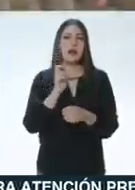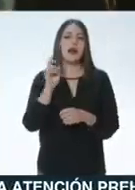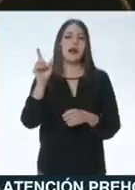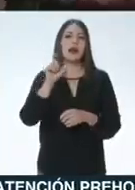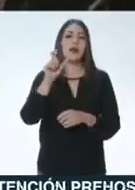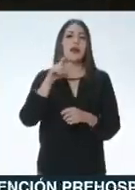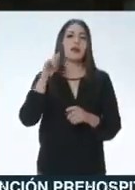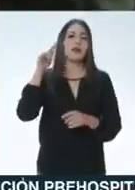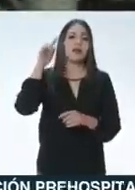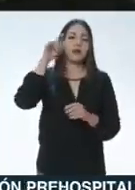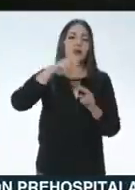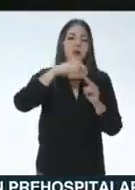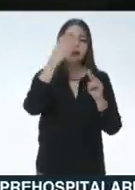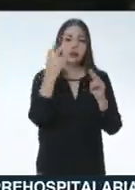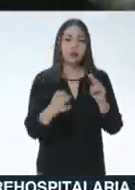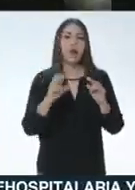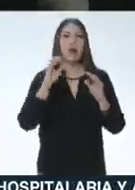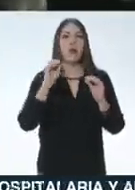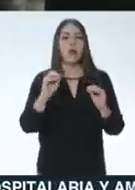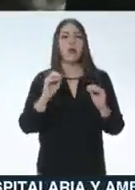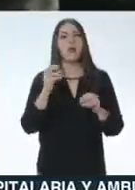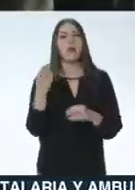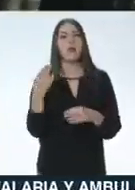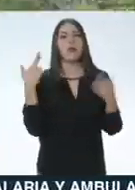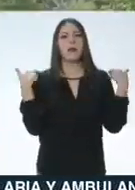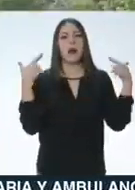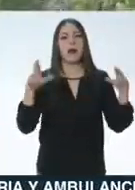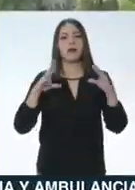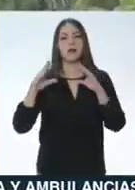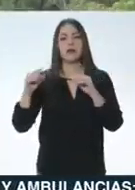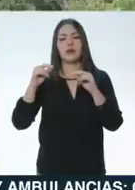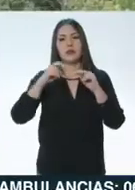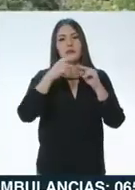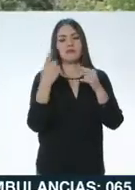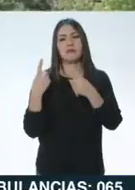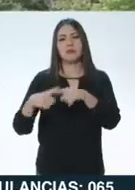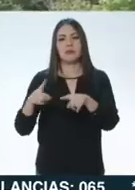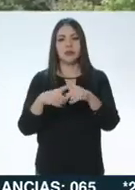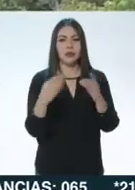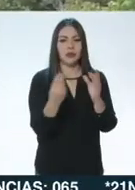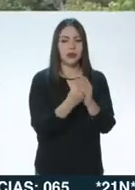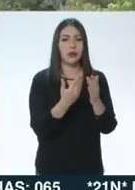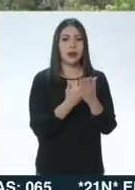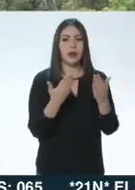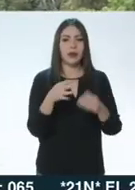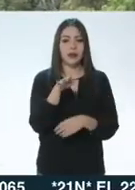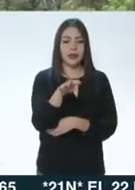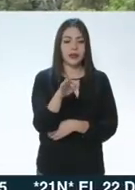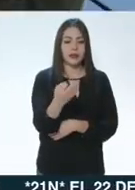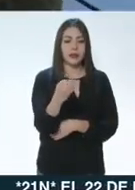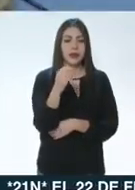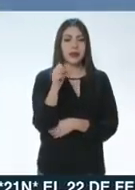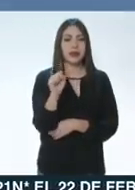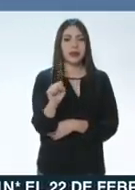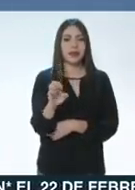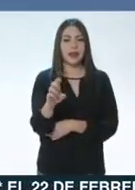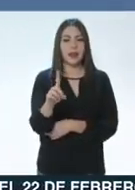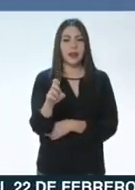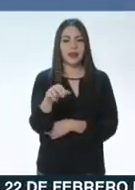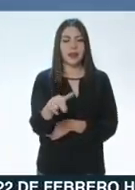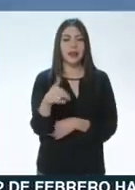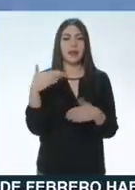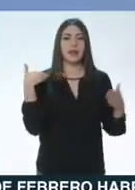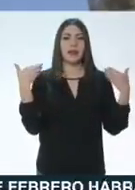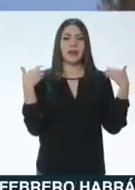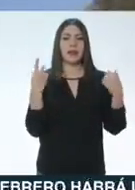de maestro de salto, entre otros. Este 19 de febrero, la Secretaría de la Defensa Nacional celebra